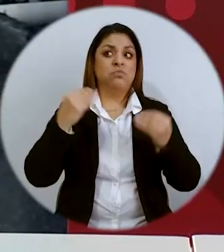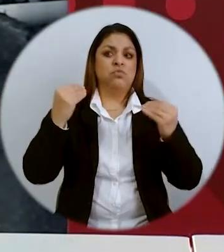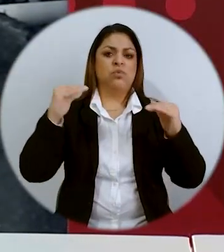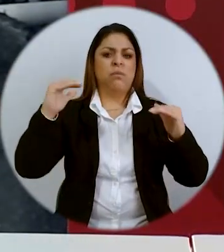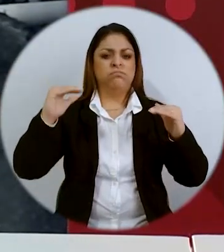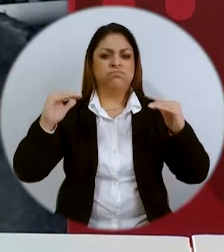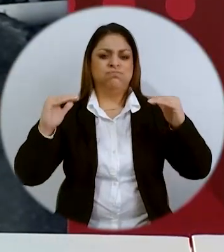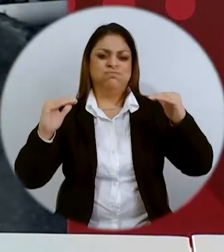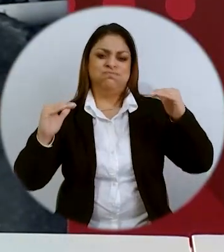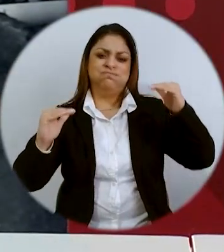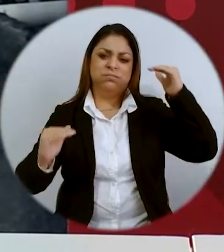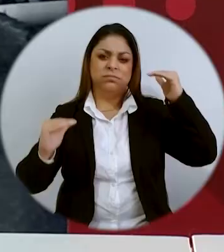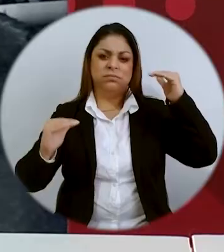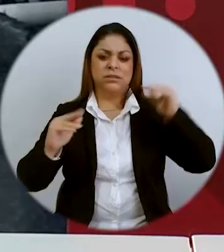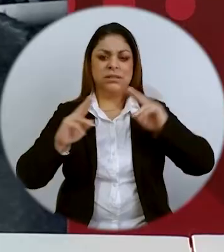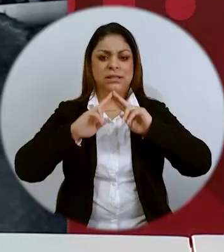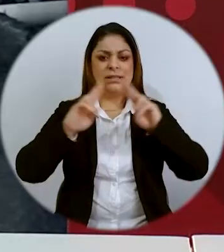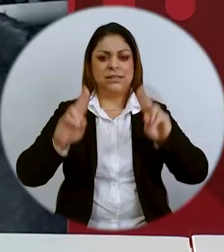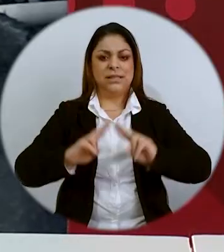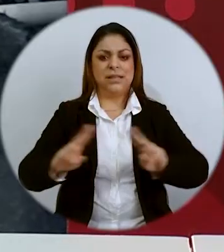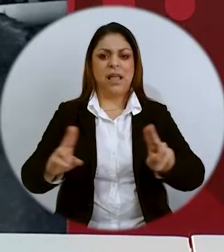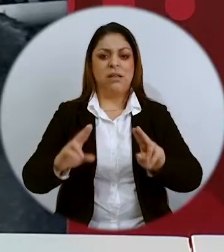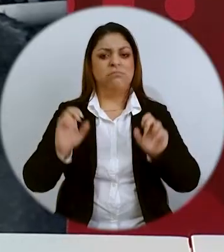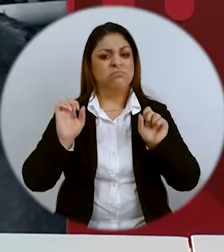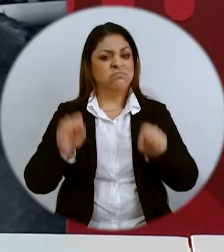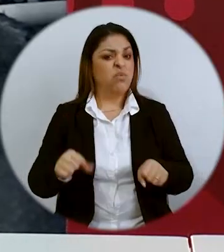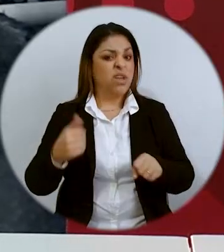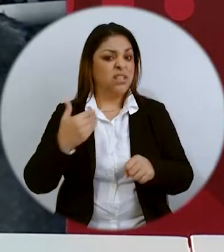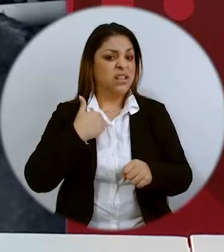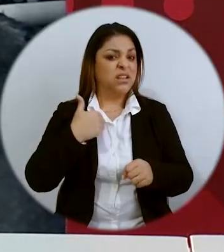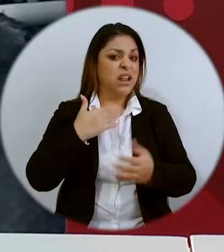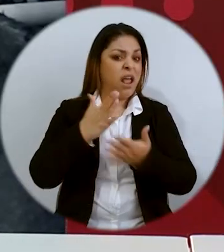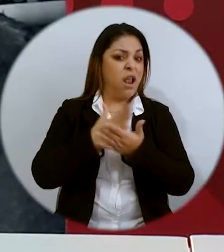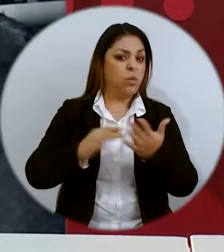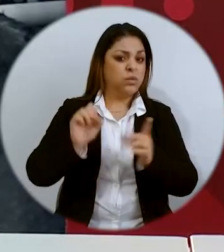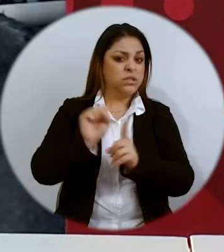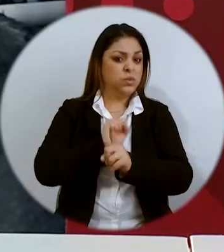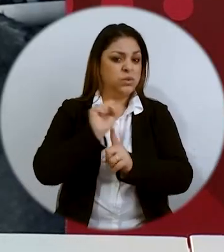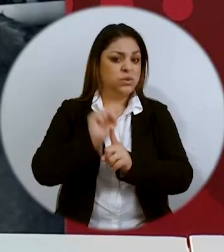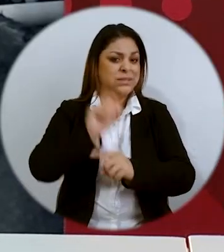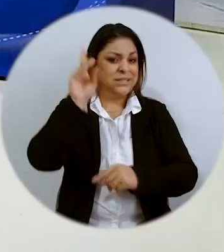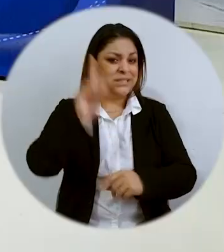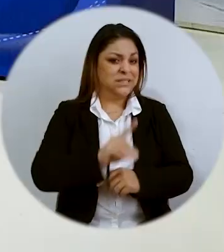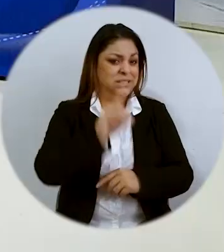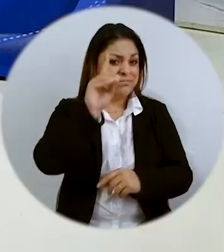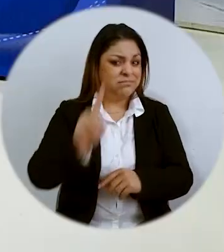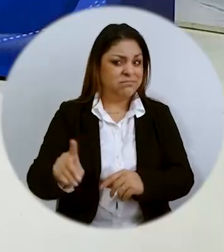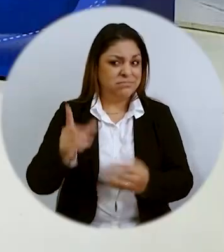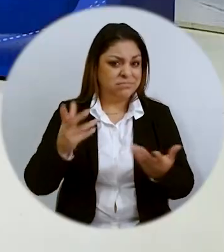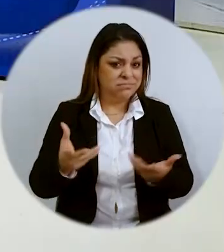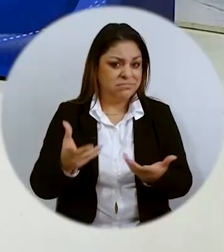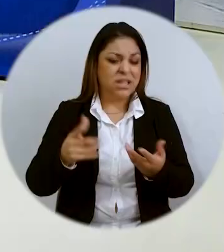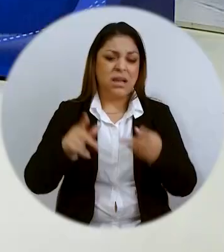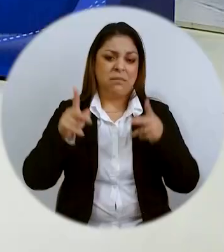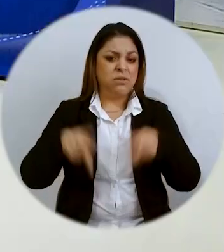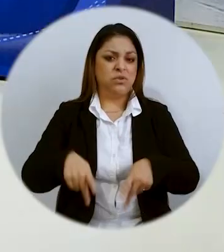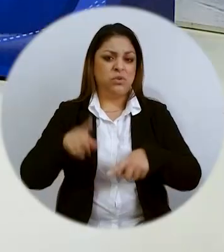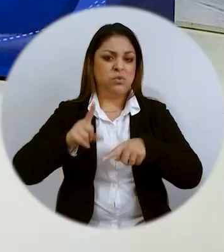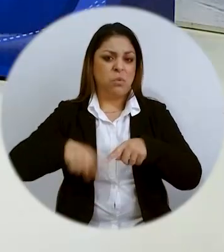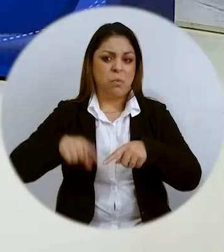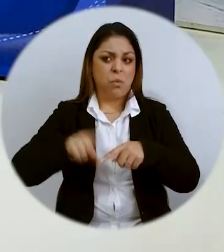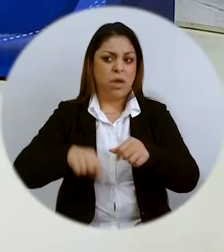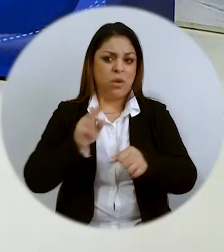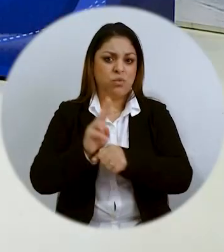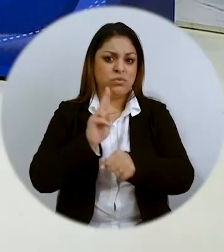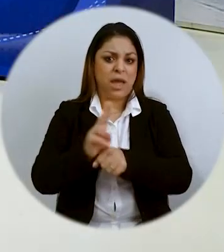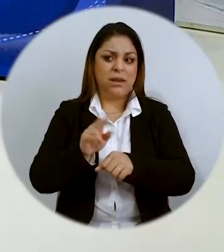digital puede crear situaciones discriminatorias, digamos, de que la gente no pueda